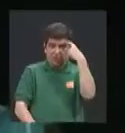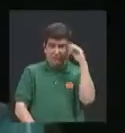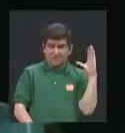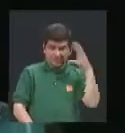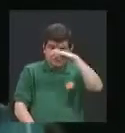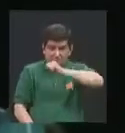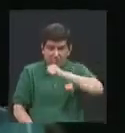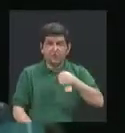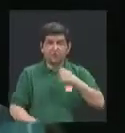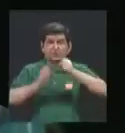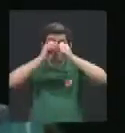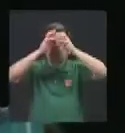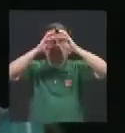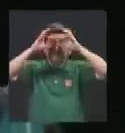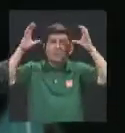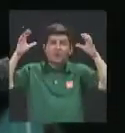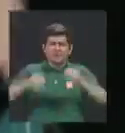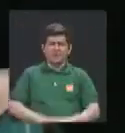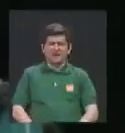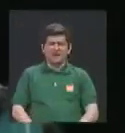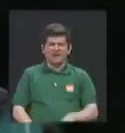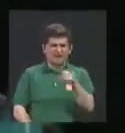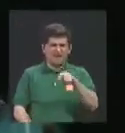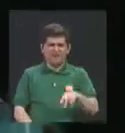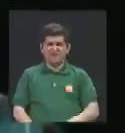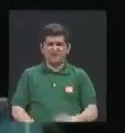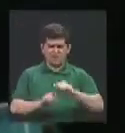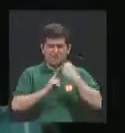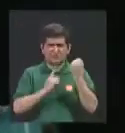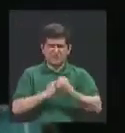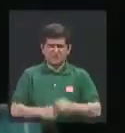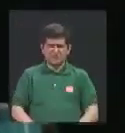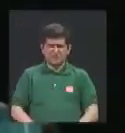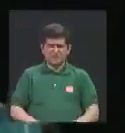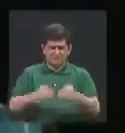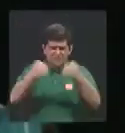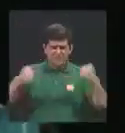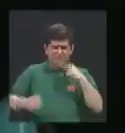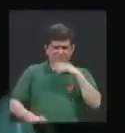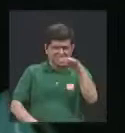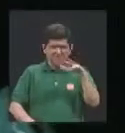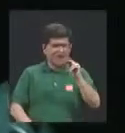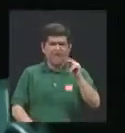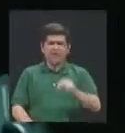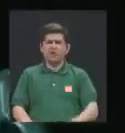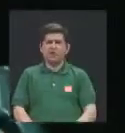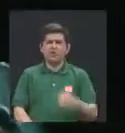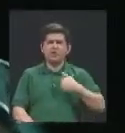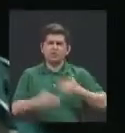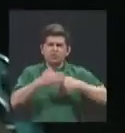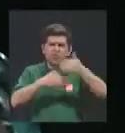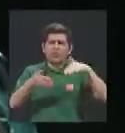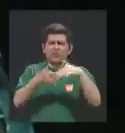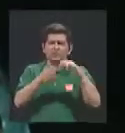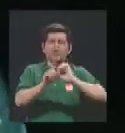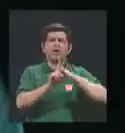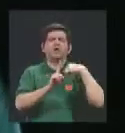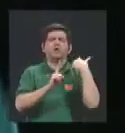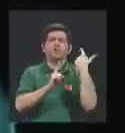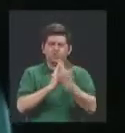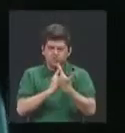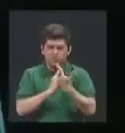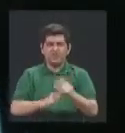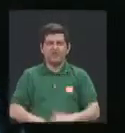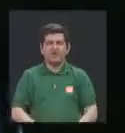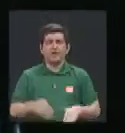cuenta que lo que yo había pensado, que lo que yo me había imaginado no estaba tan fuera de la realidad. Con el tiempo, yo